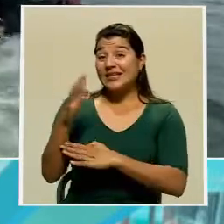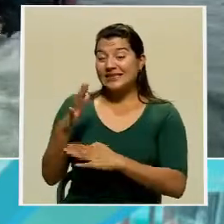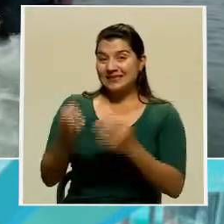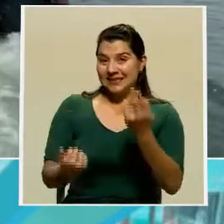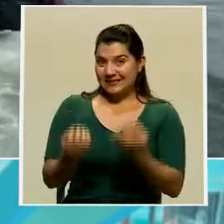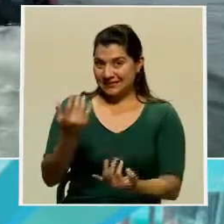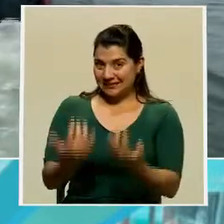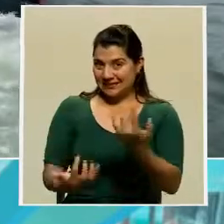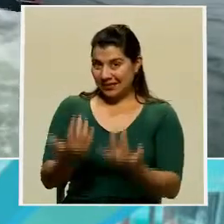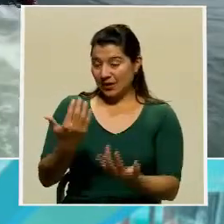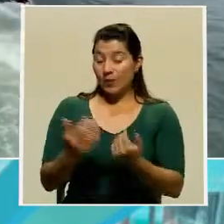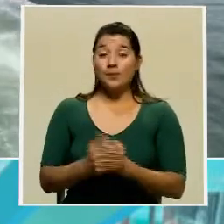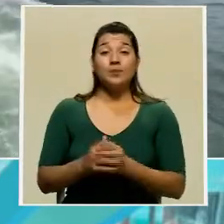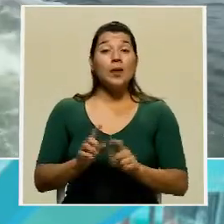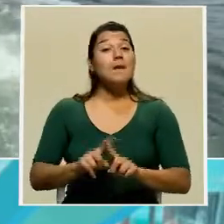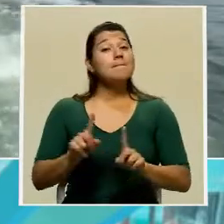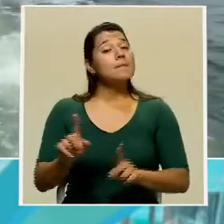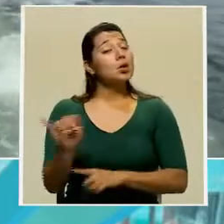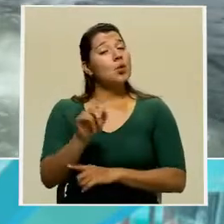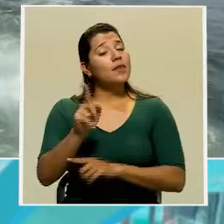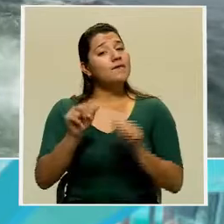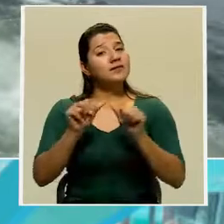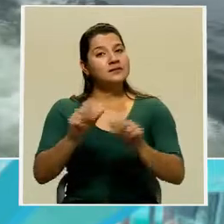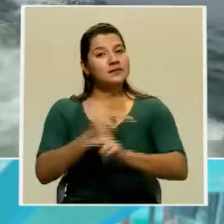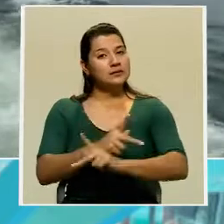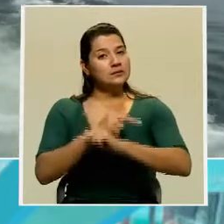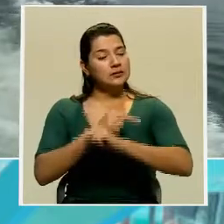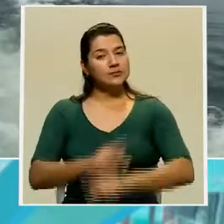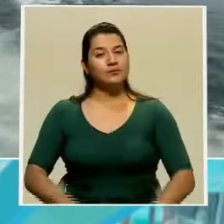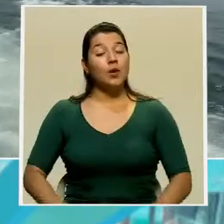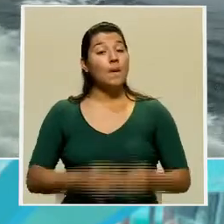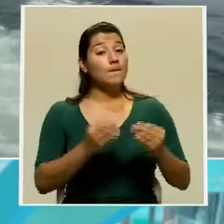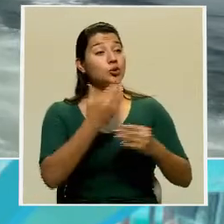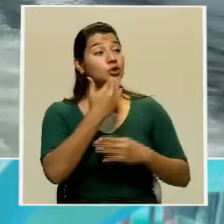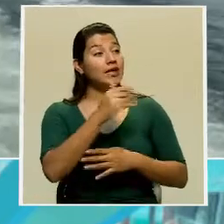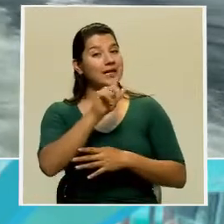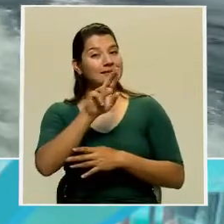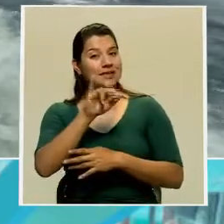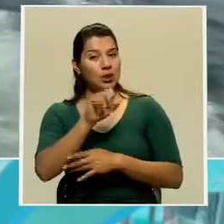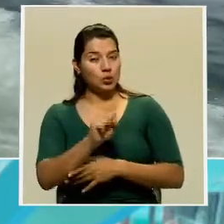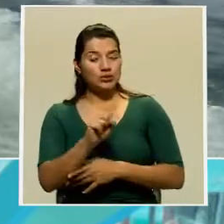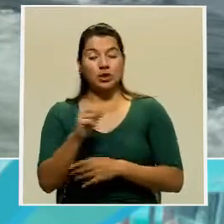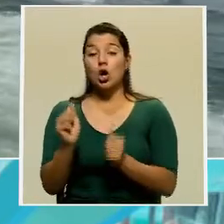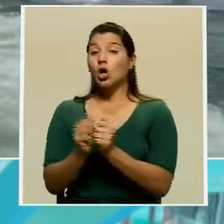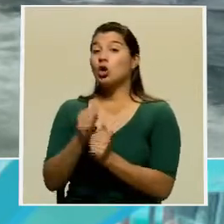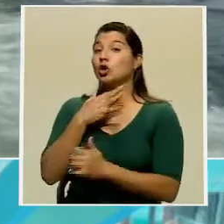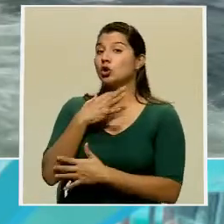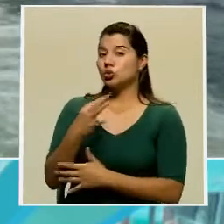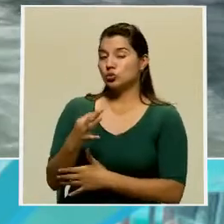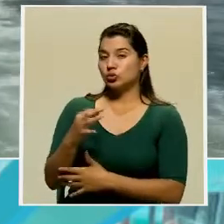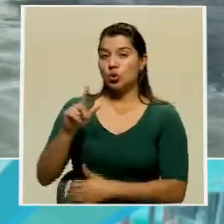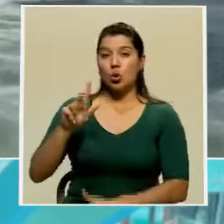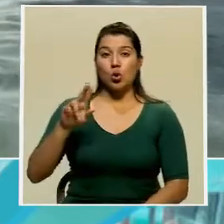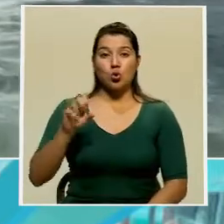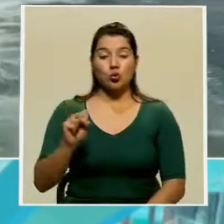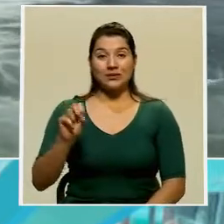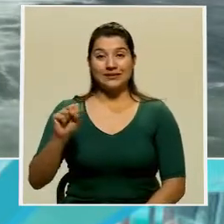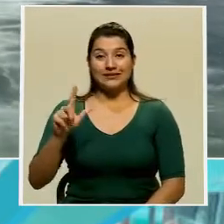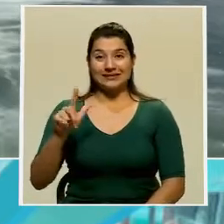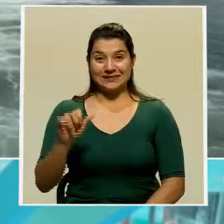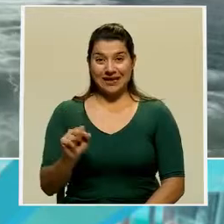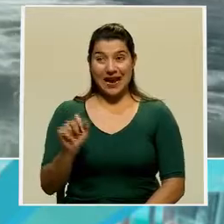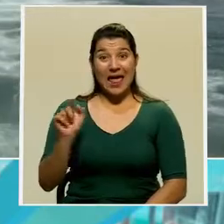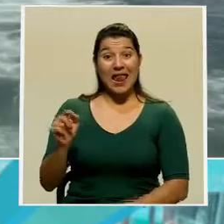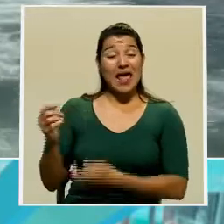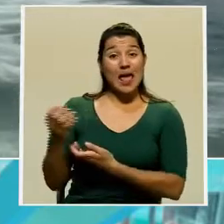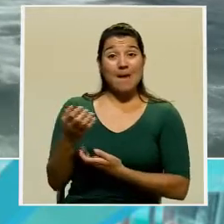pero sí no debemos bajar la guardia. Muchísimas gracias, don Luis. Con mucho gusto. Don Luis Salas, quien es de Cuerpo